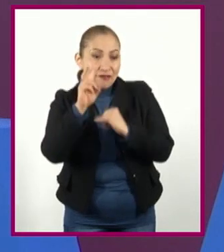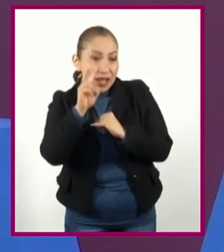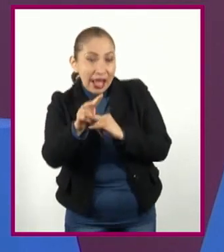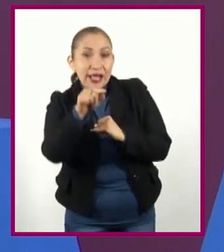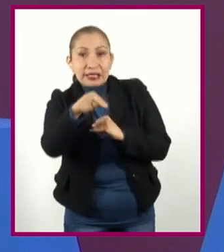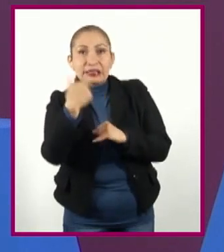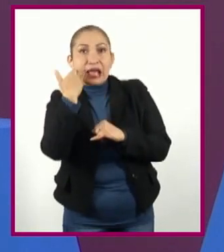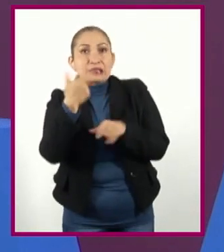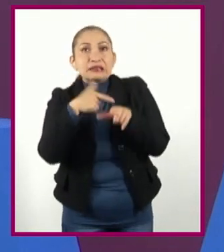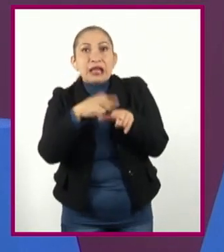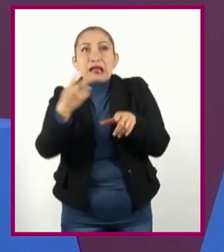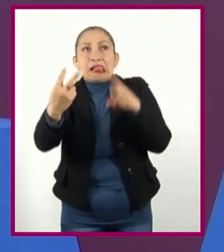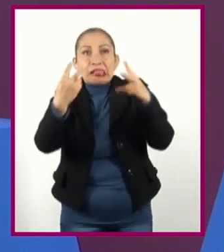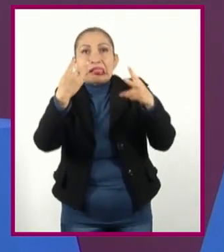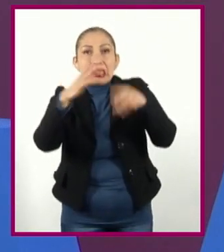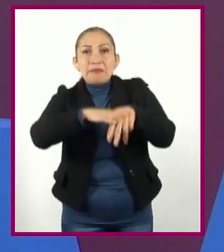sobrevivir.